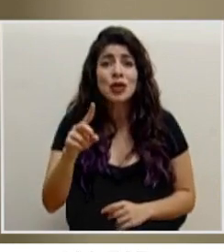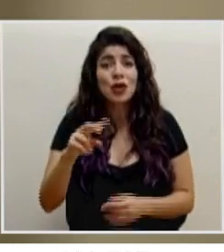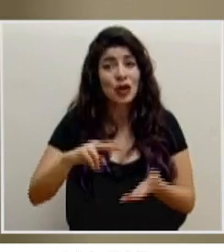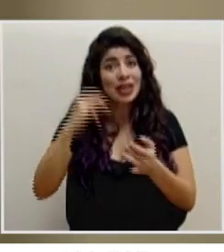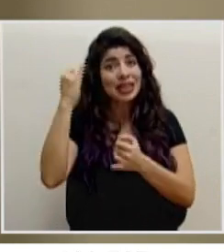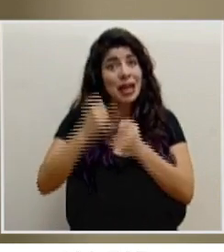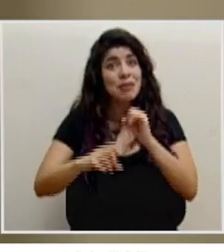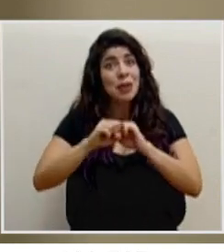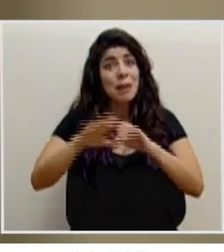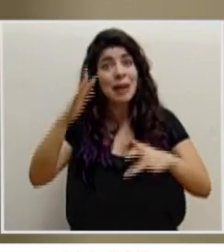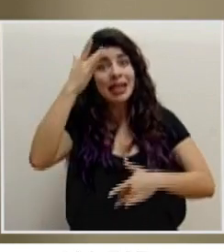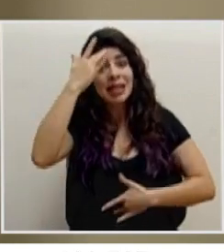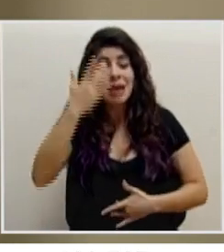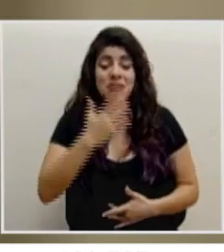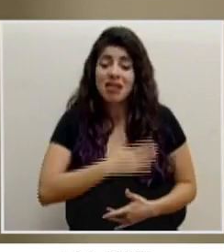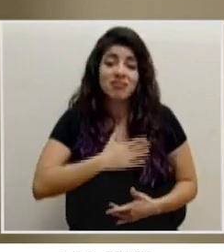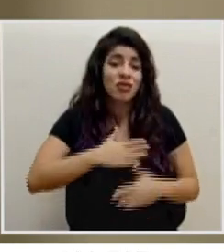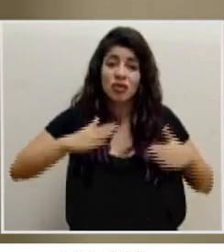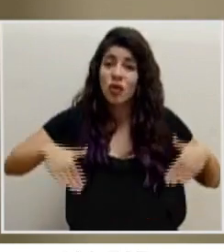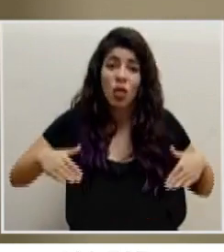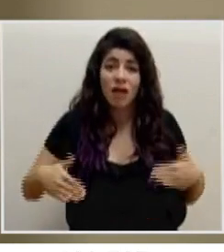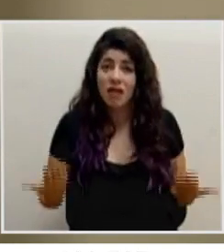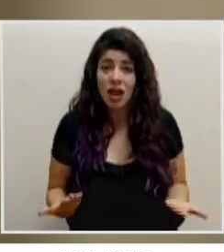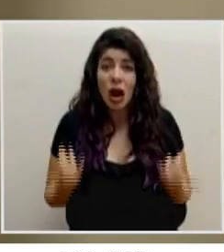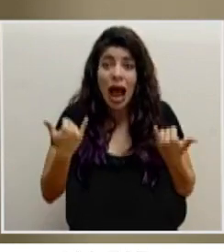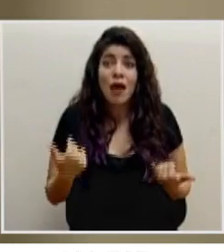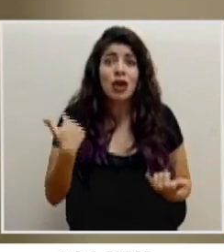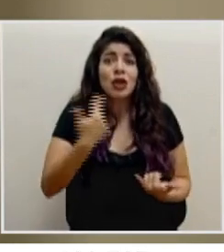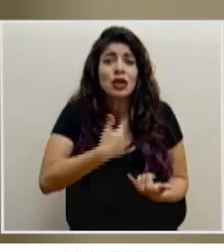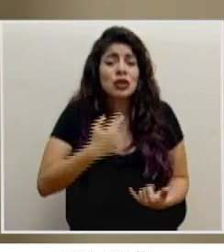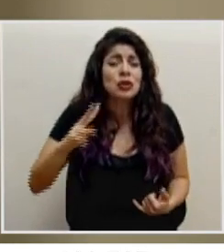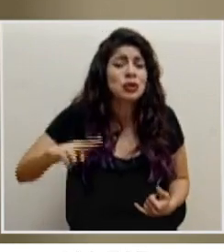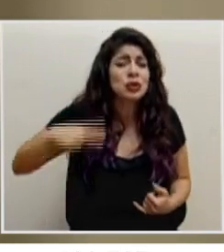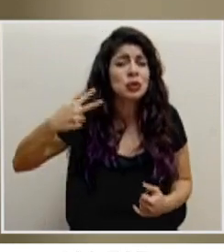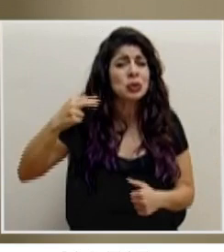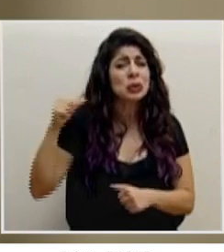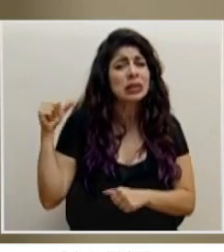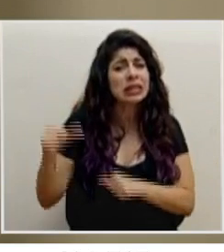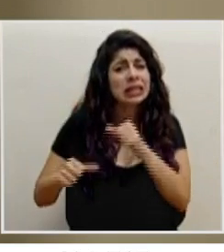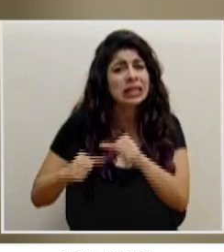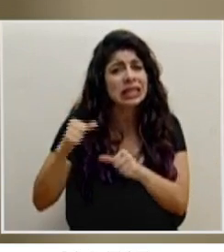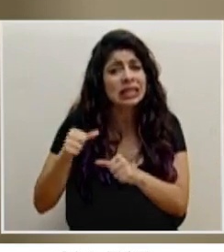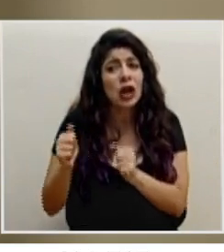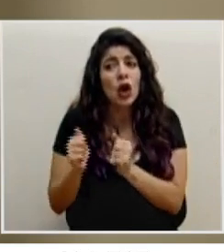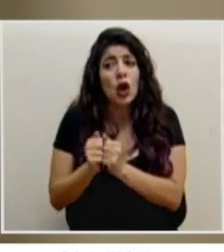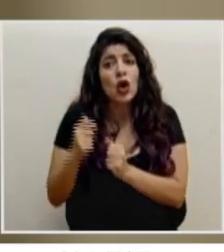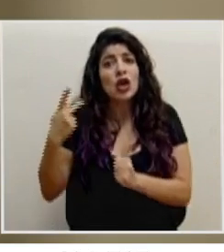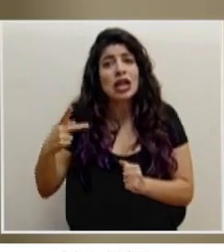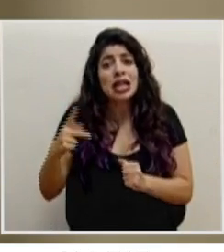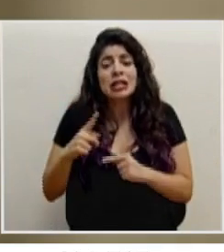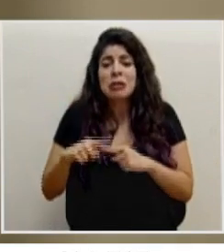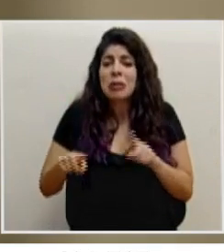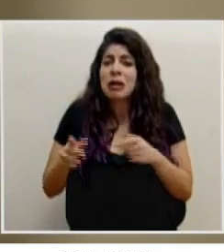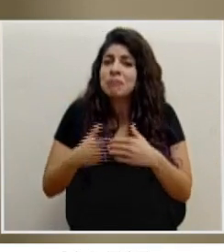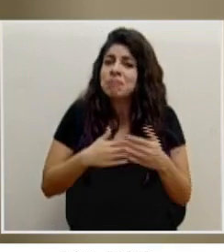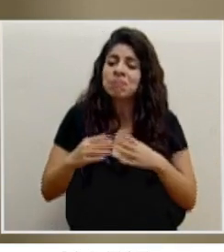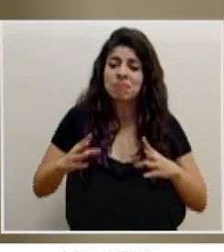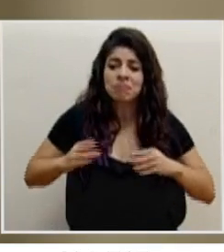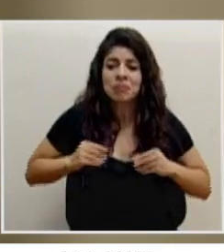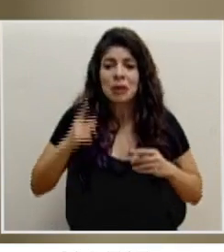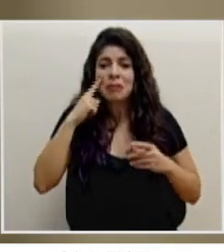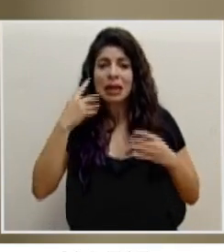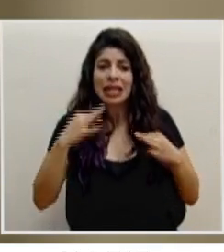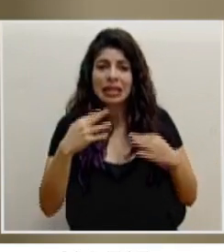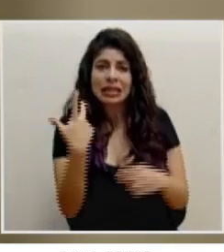que se acabó la pandemia, lamentablemente. Y como ustedes ven, estamos haciendo un esfuerzo, en este momento asumiendo riesgos para vacunar más